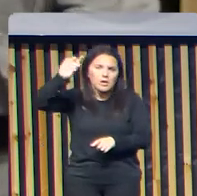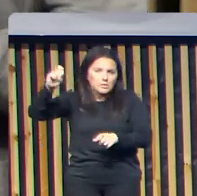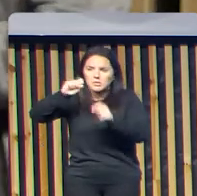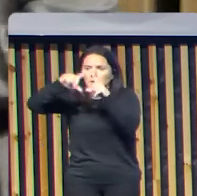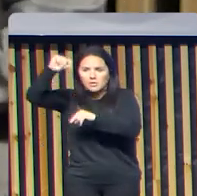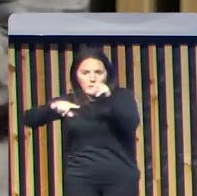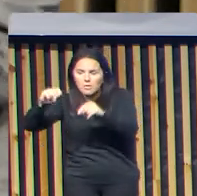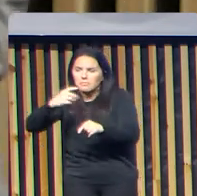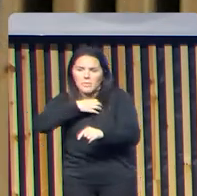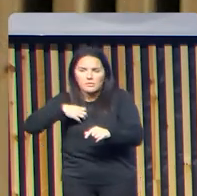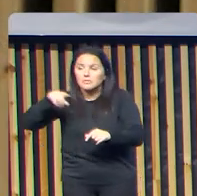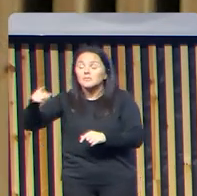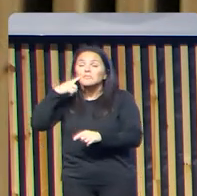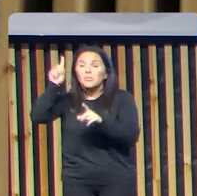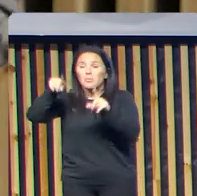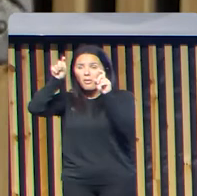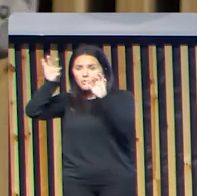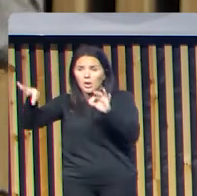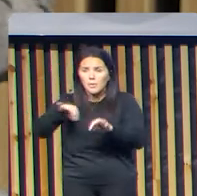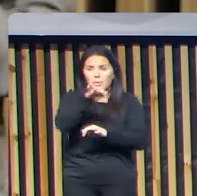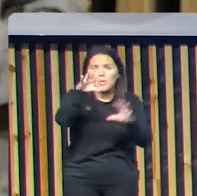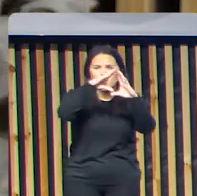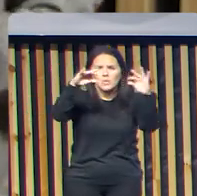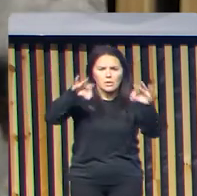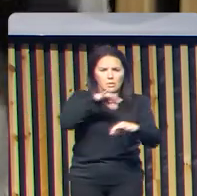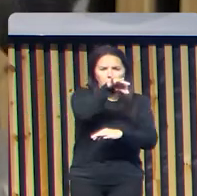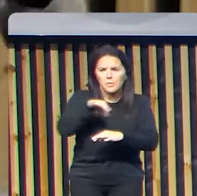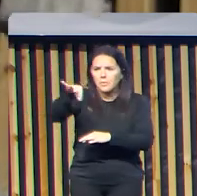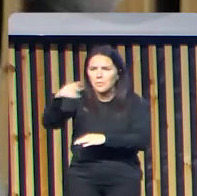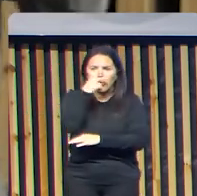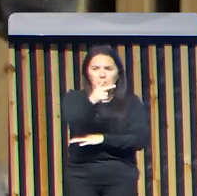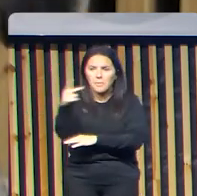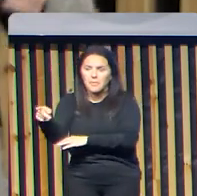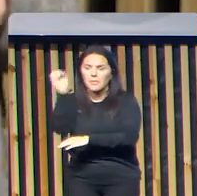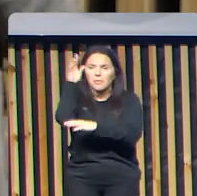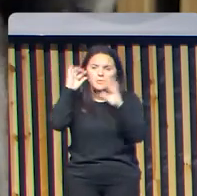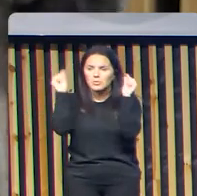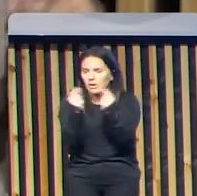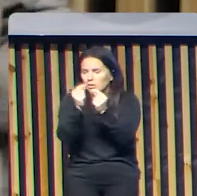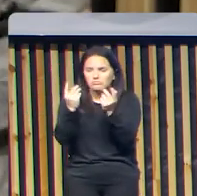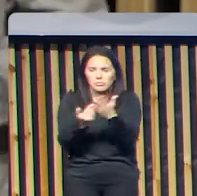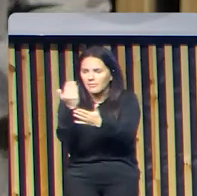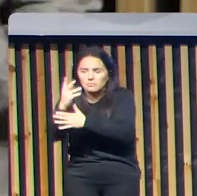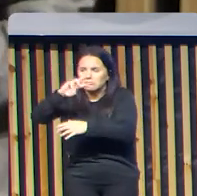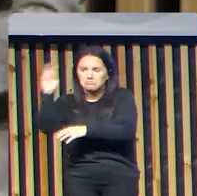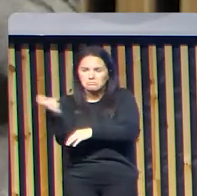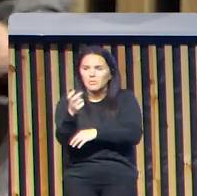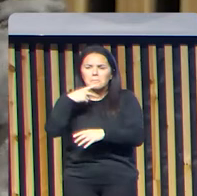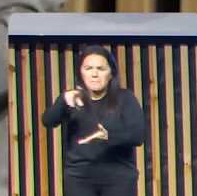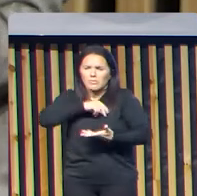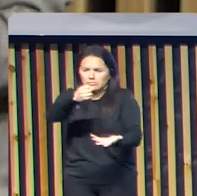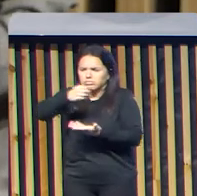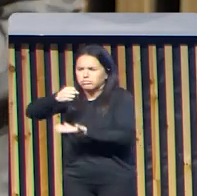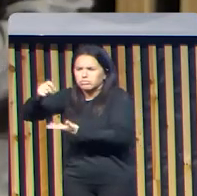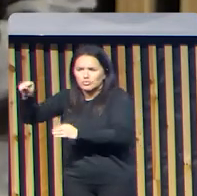caixabank este día ha sido profesora visitante de diversas universidades hay partidos seminarios conferencias ha recibido galardones por todo el trabajo